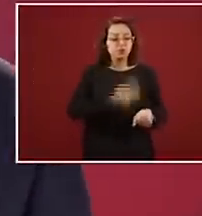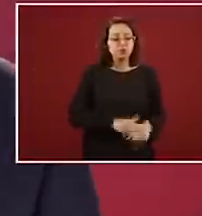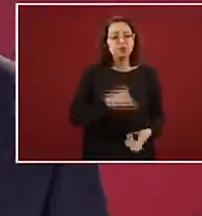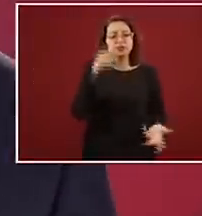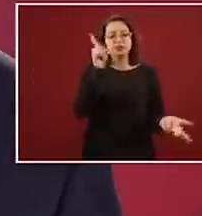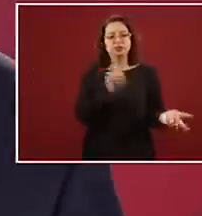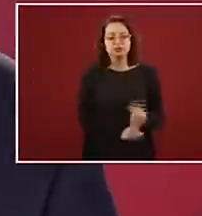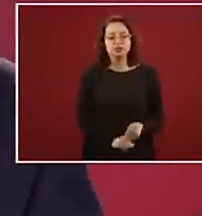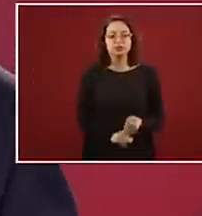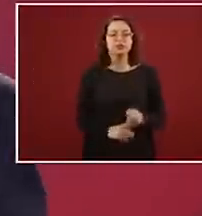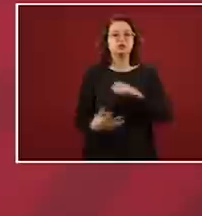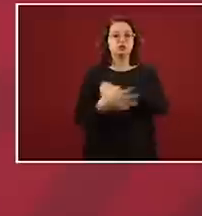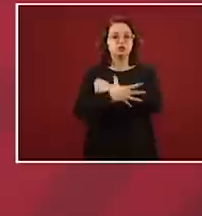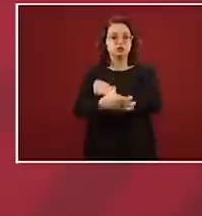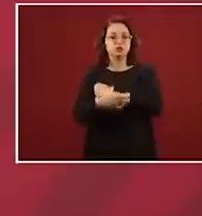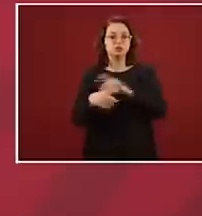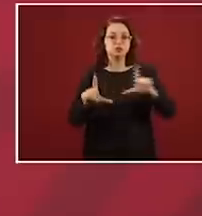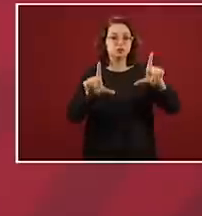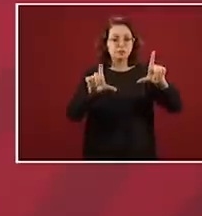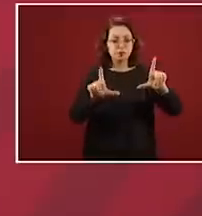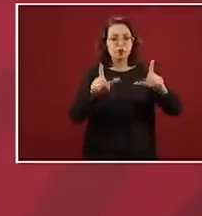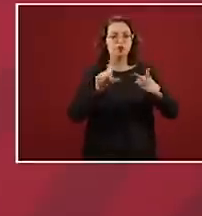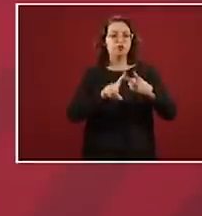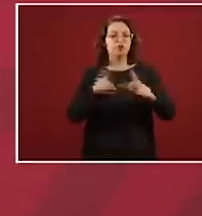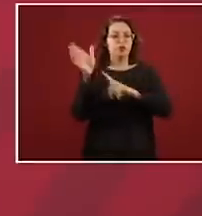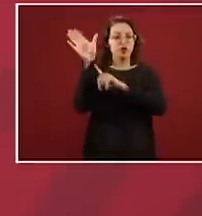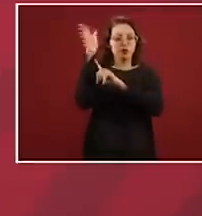X, necesitamos ambulancias,